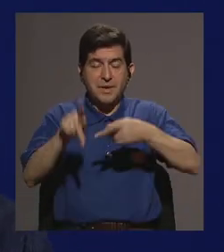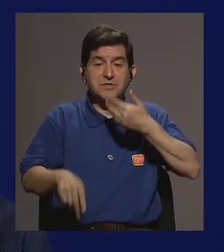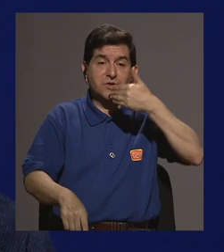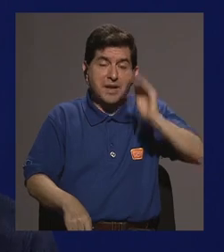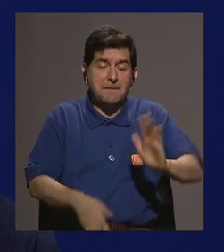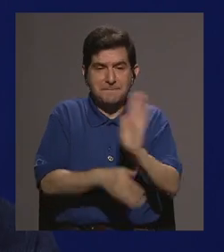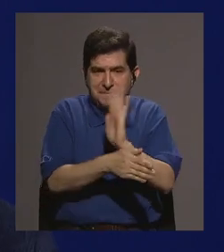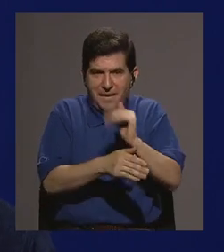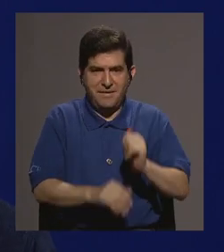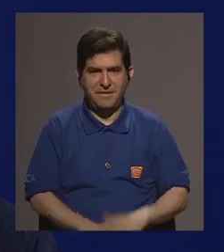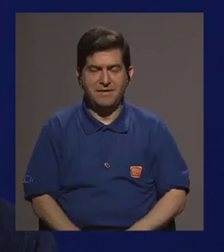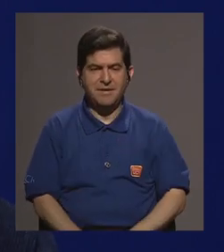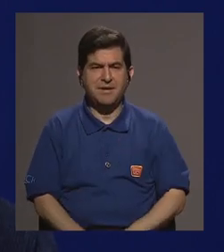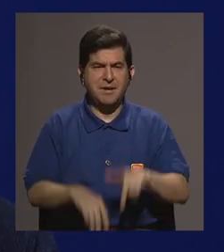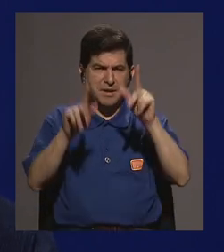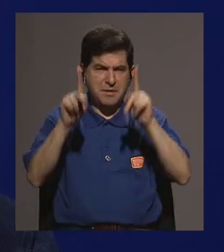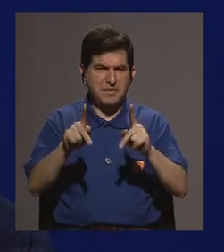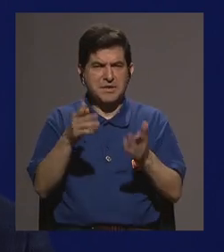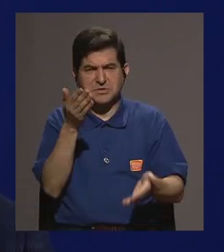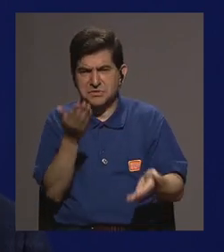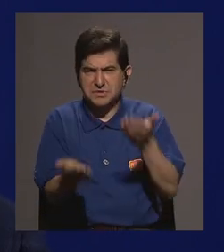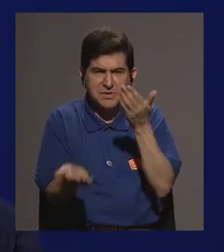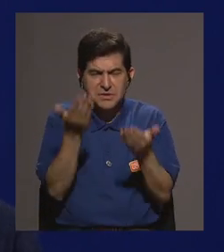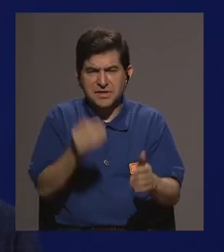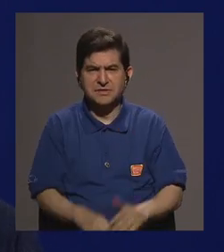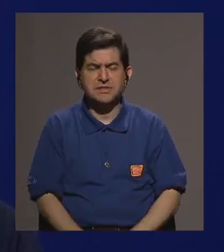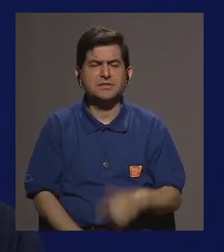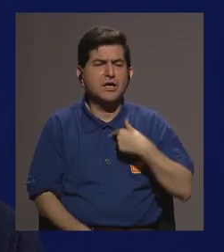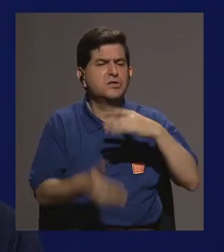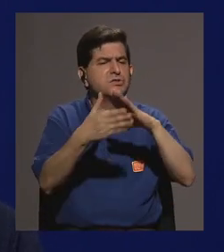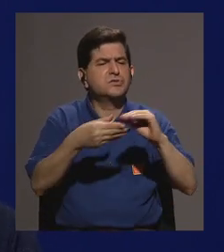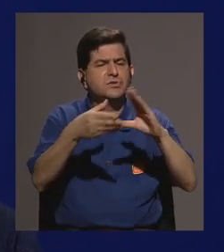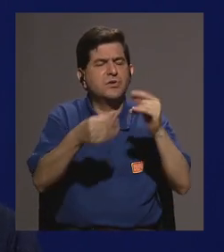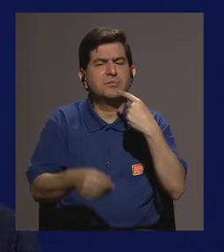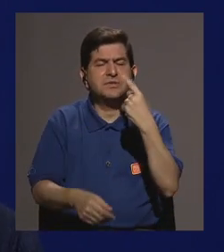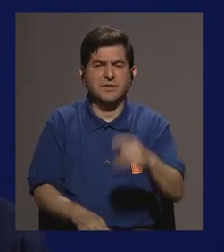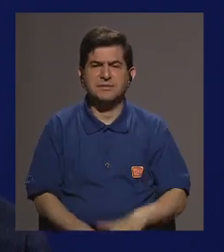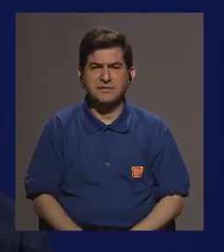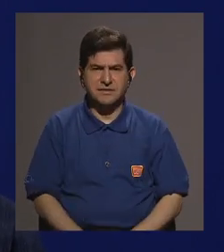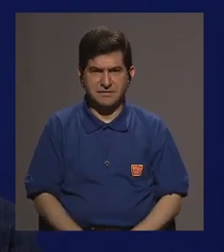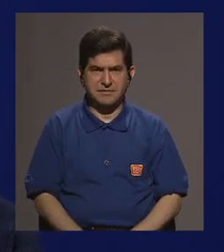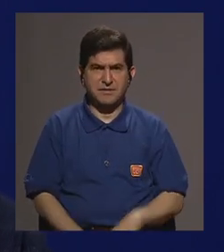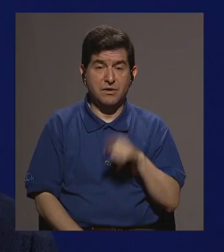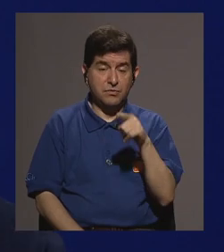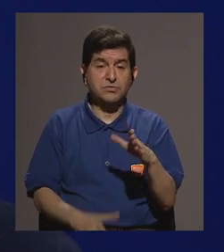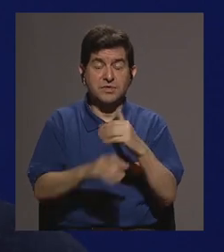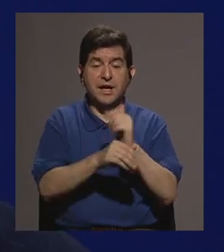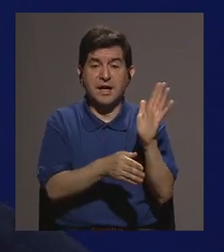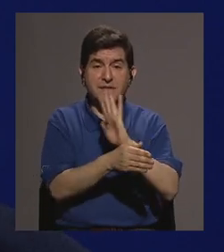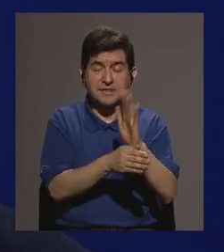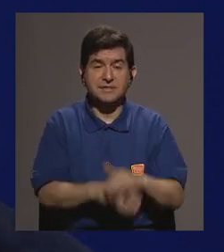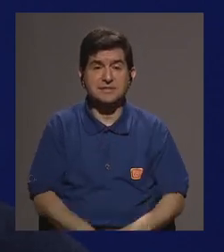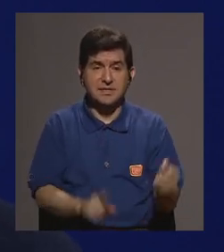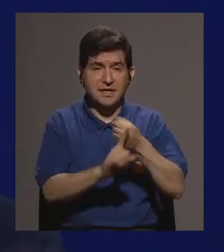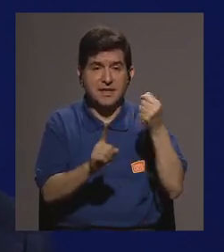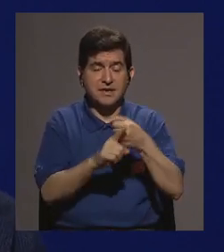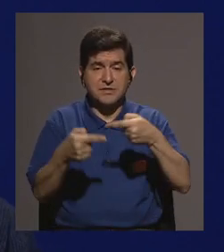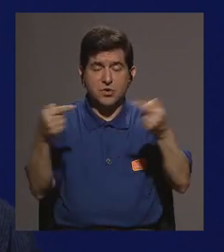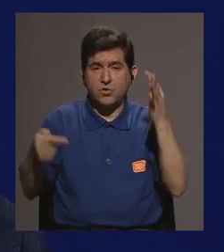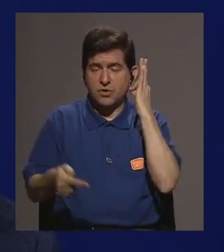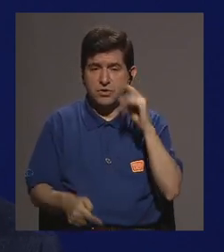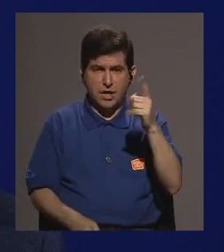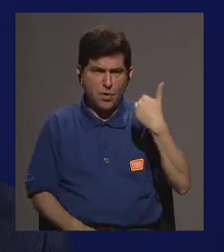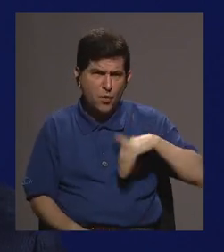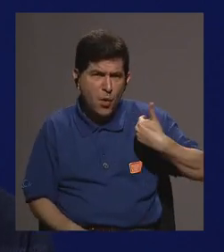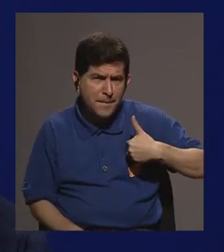mala de la película porque sé a muchas personas a las cuales éste les había comentado me decían mira es que vas a hacer una película de la agresión